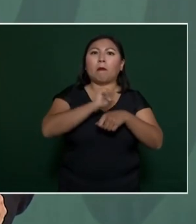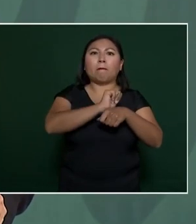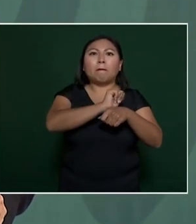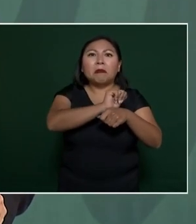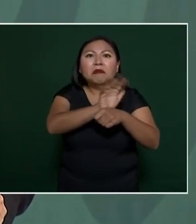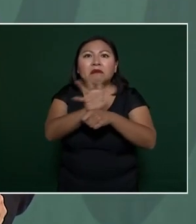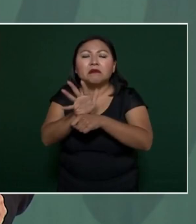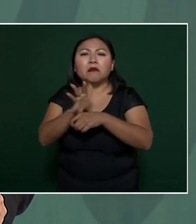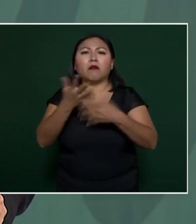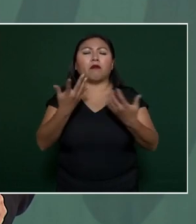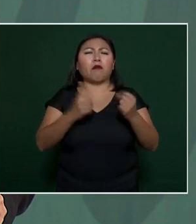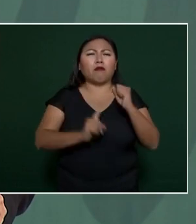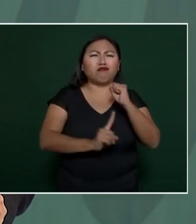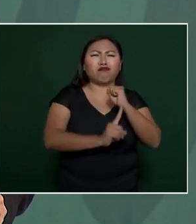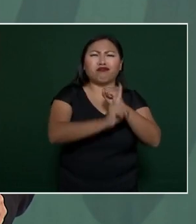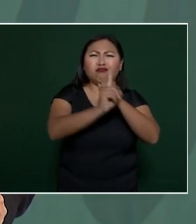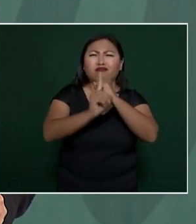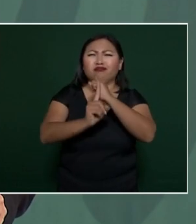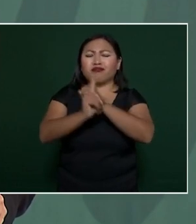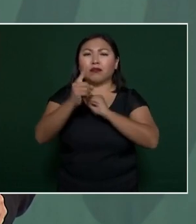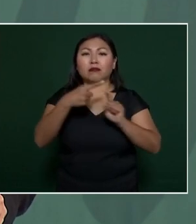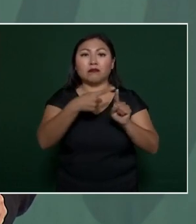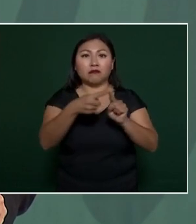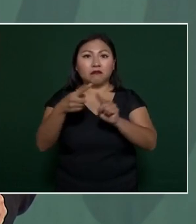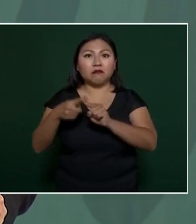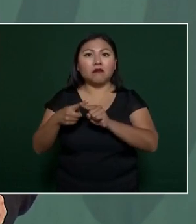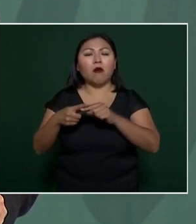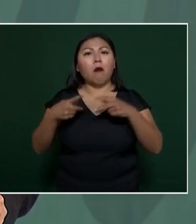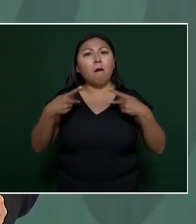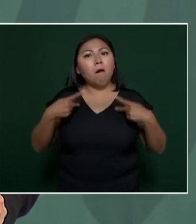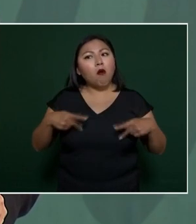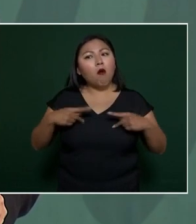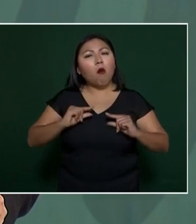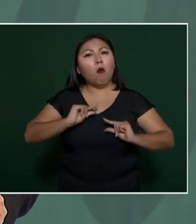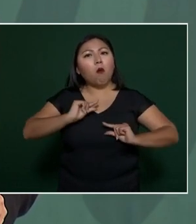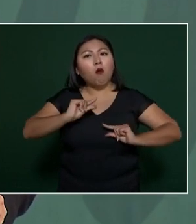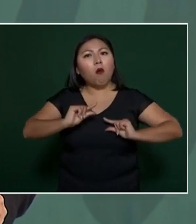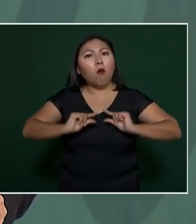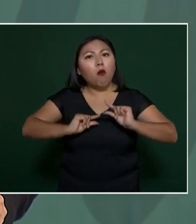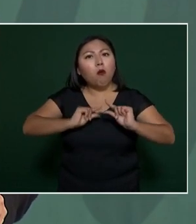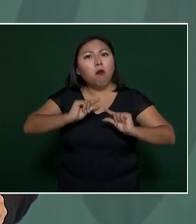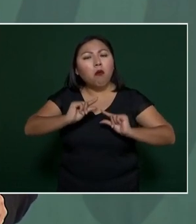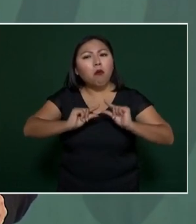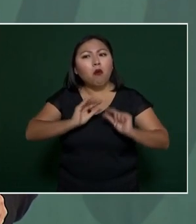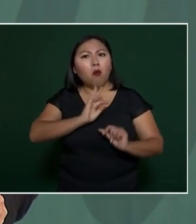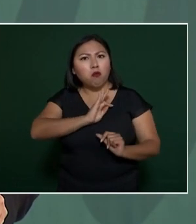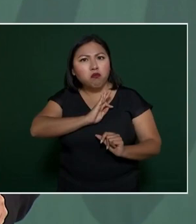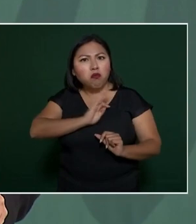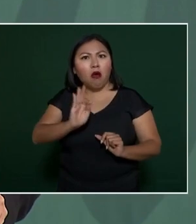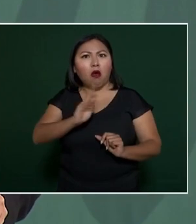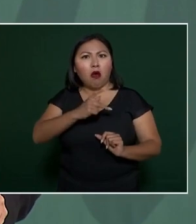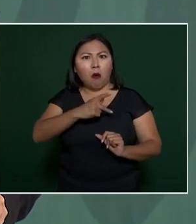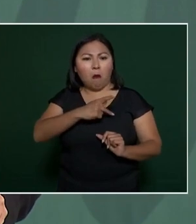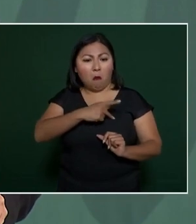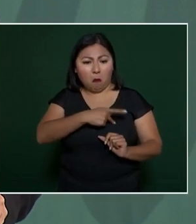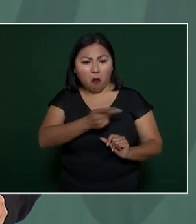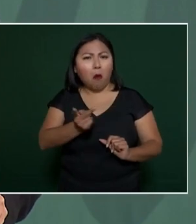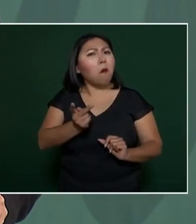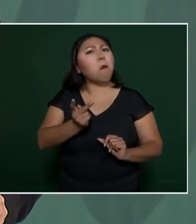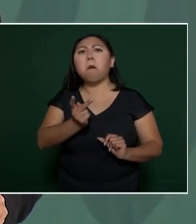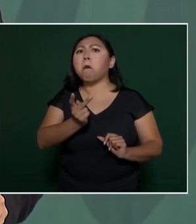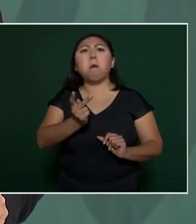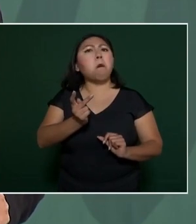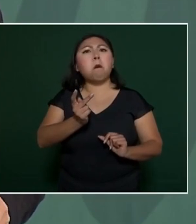pesares esto significa de que se ha ayudado